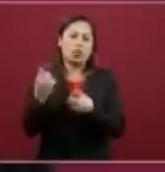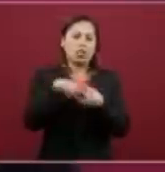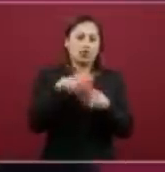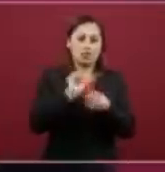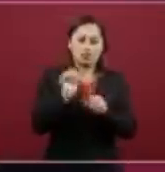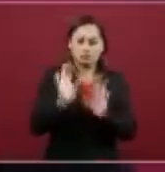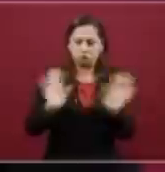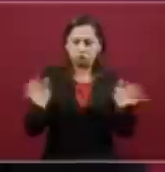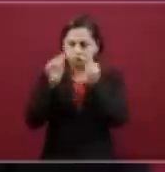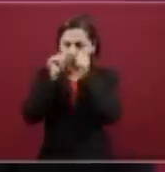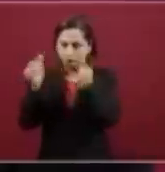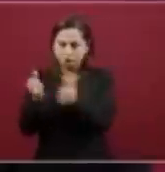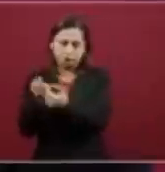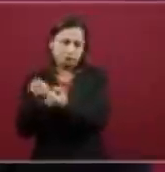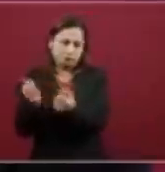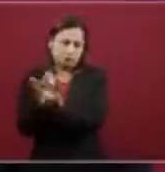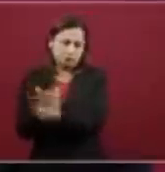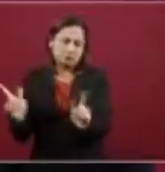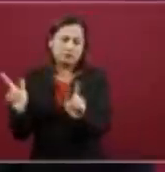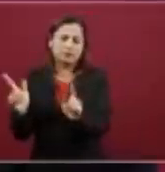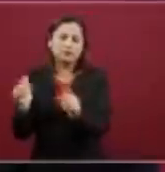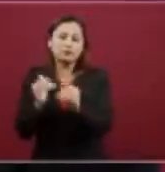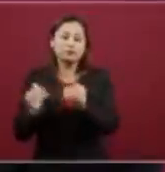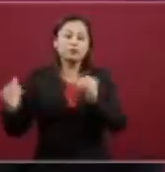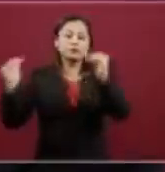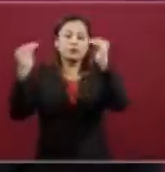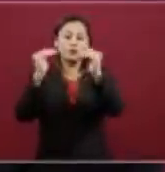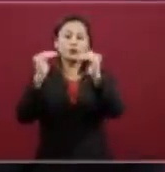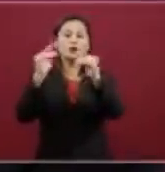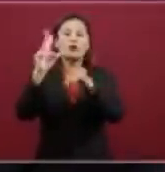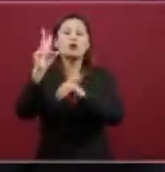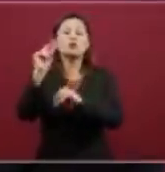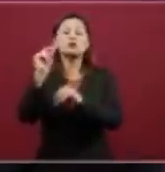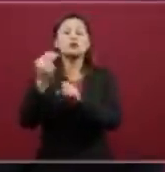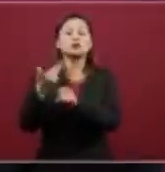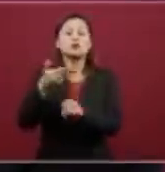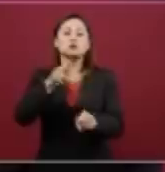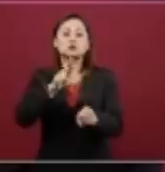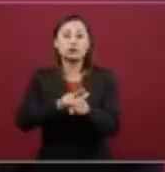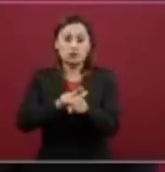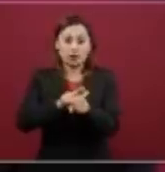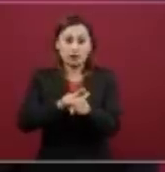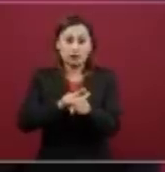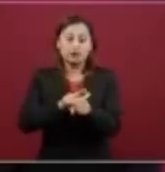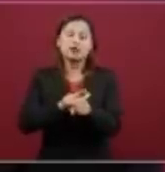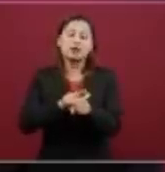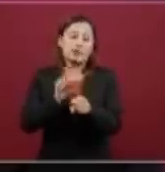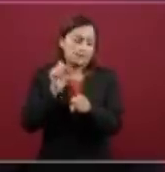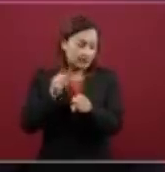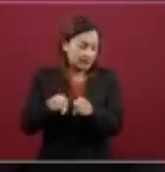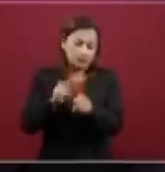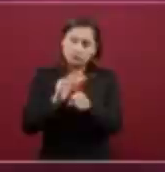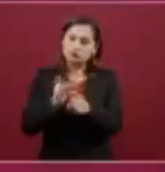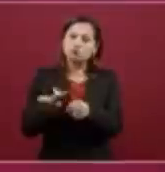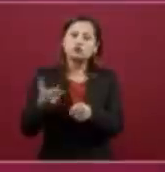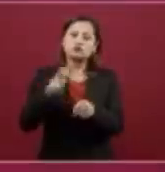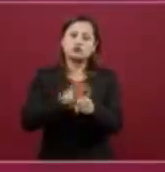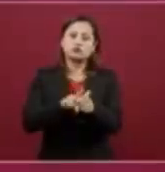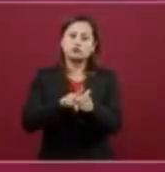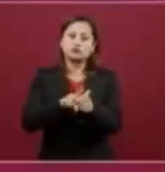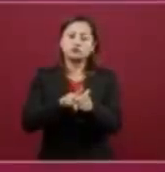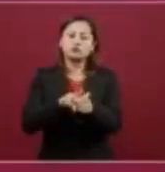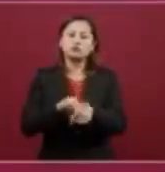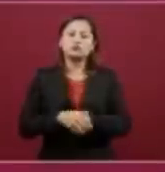arriba de esas 5,000 hay 80 hospitales del Seguro, también del mismo sistema.